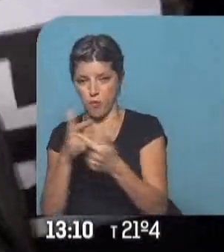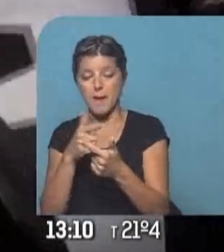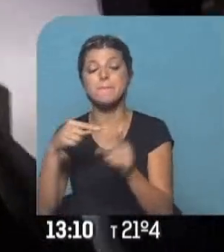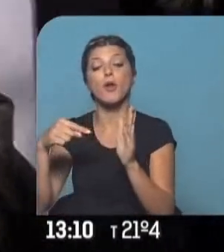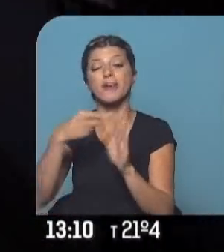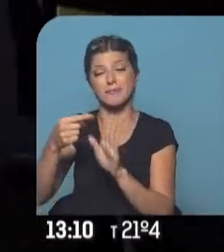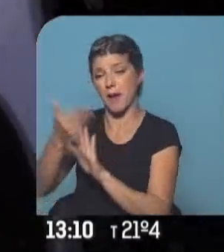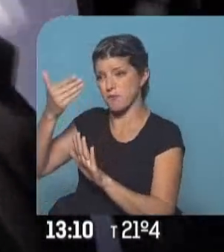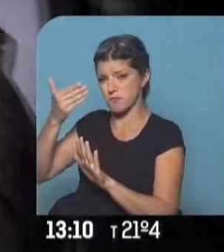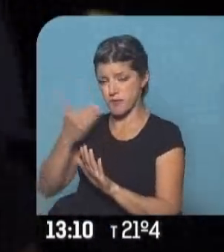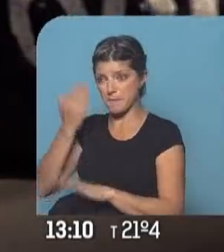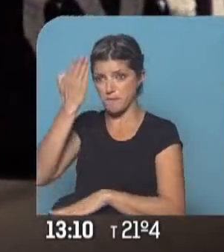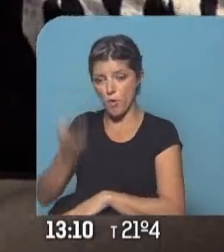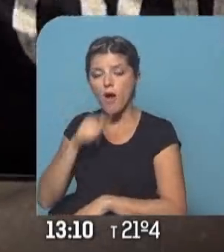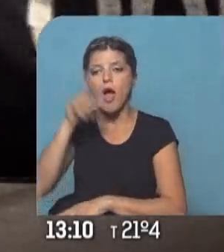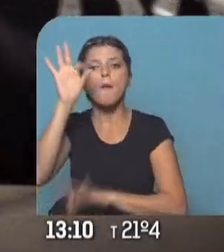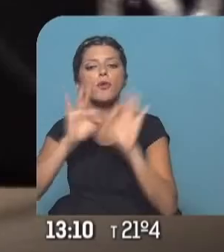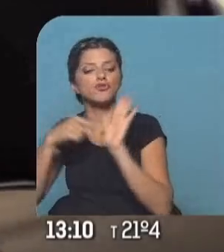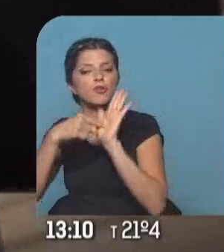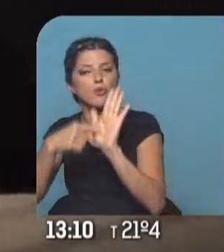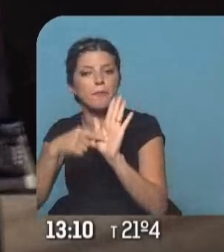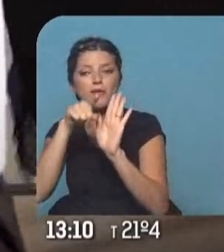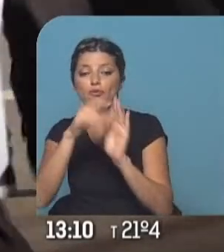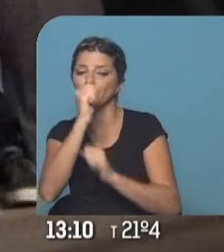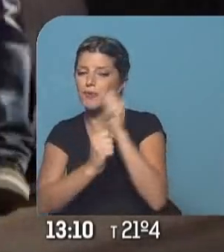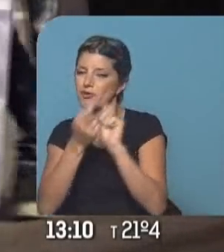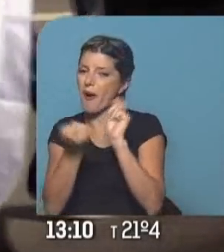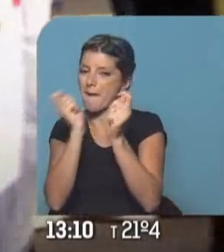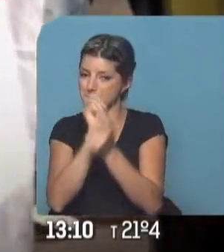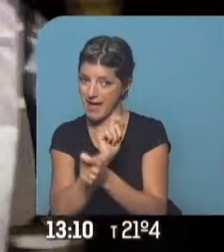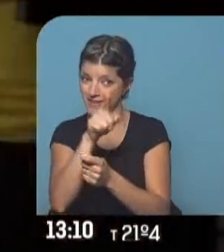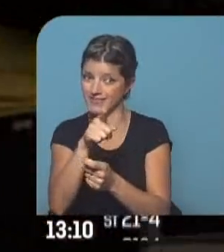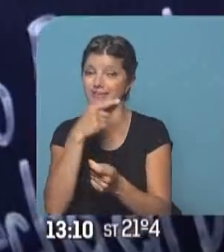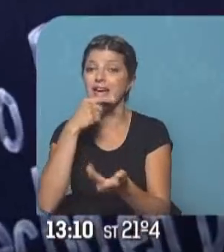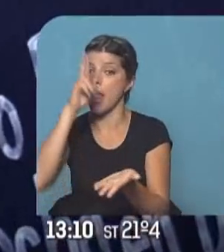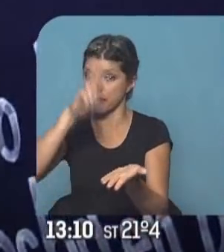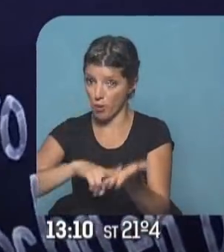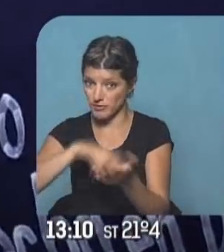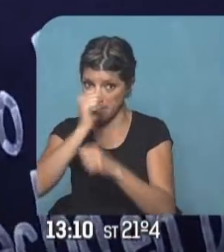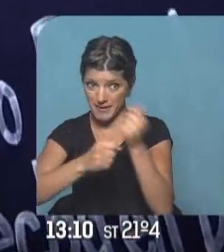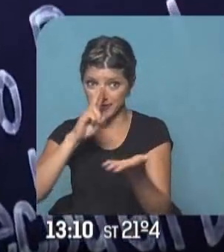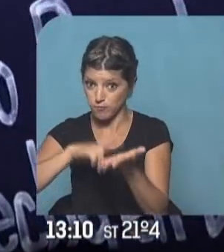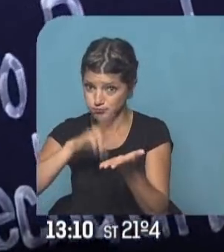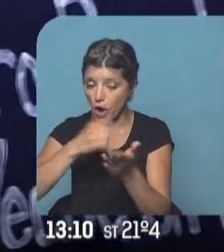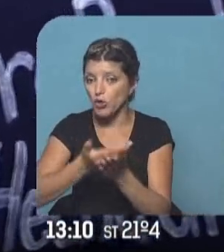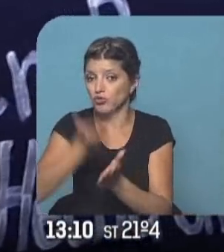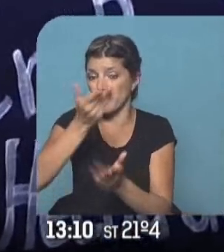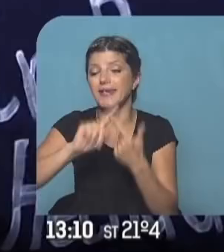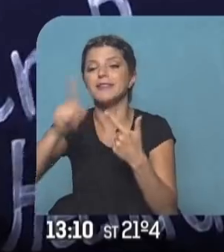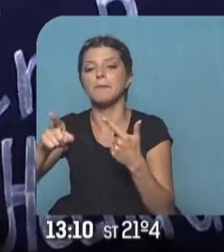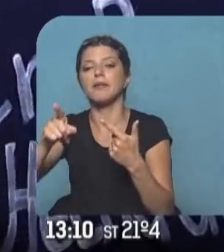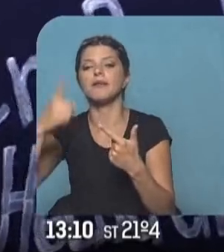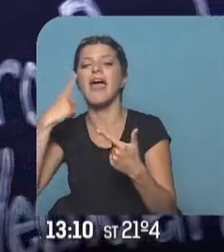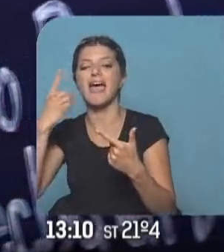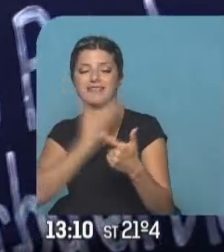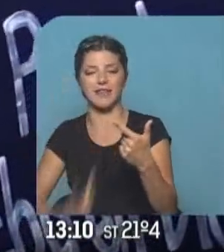presidenta chilena lanzó un proyecto para modificar su funcionamiento, aumentar el aporte de las empresas y pasar al Estado el control